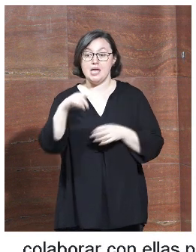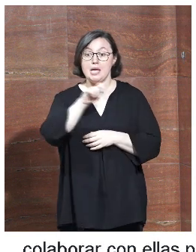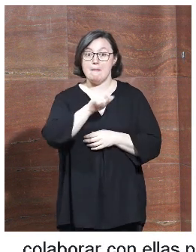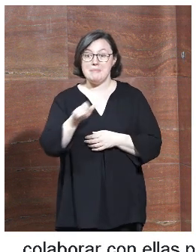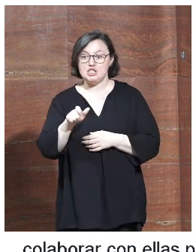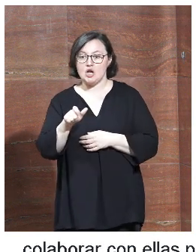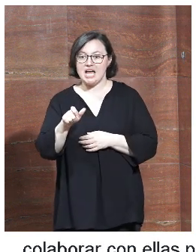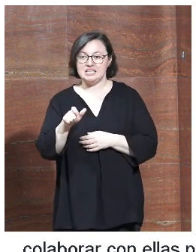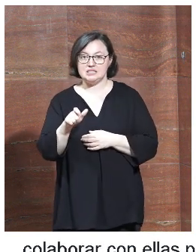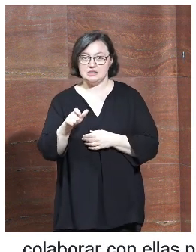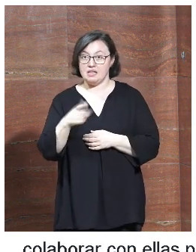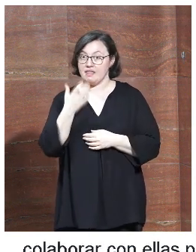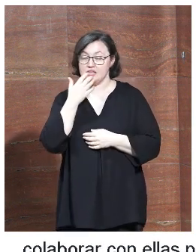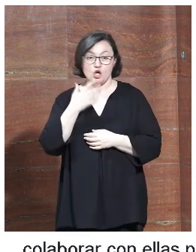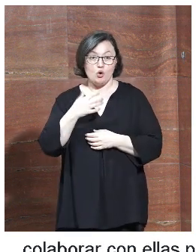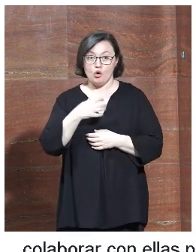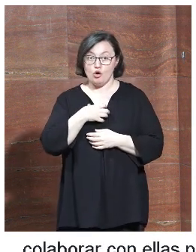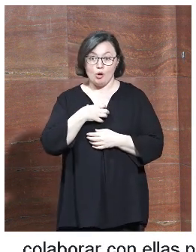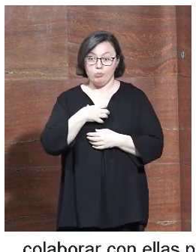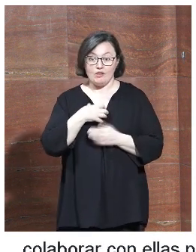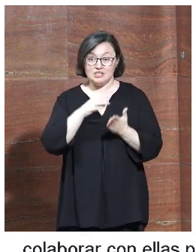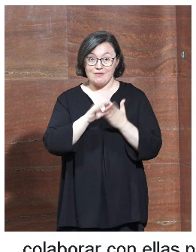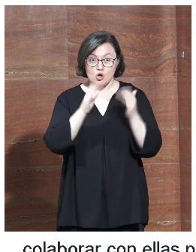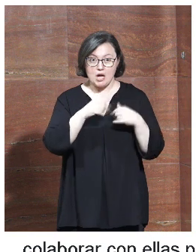aquello a lo que privadamente no podemos atender,